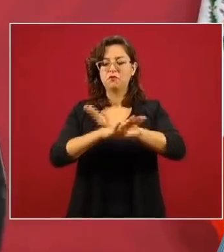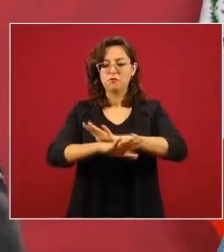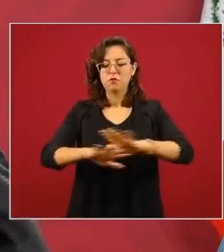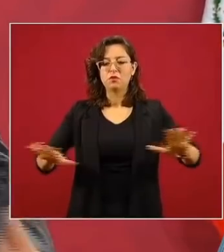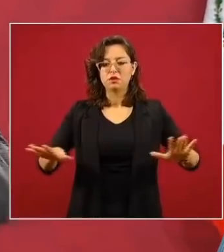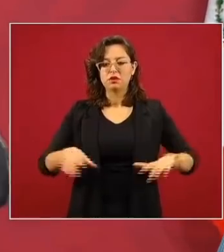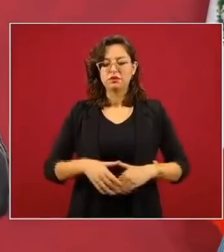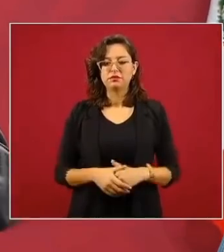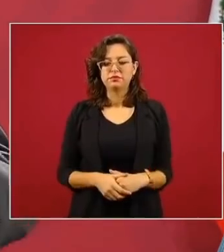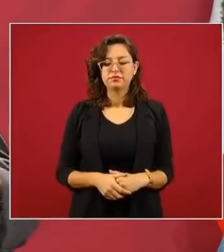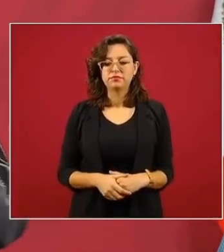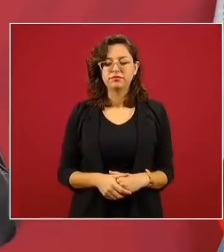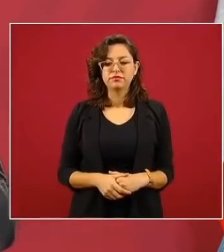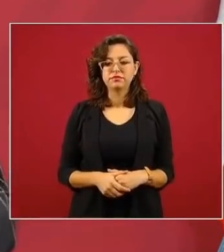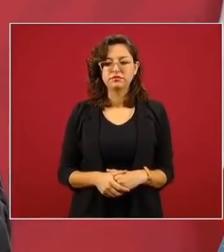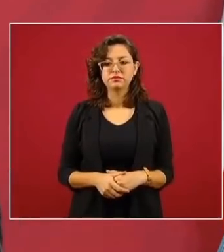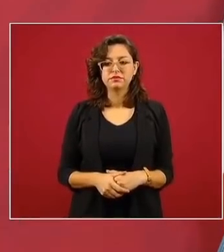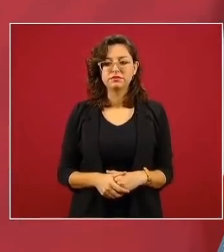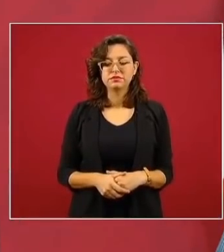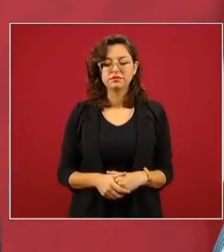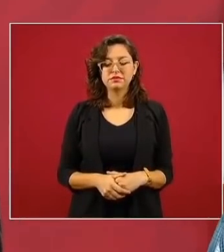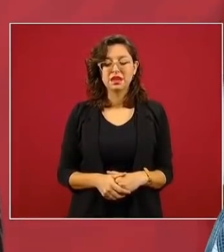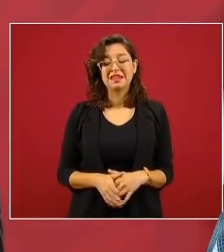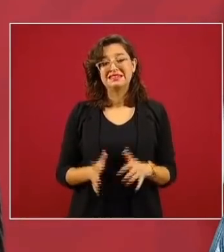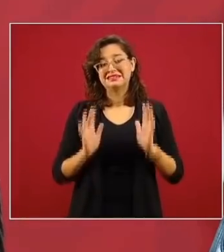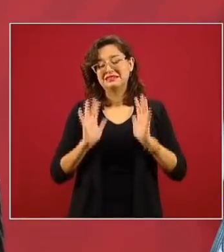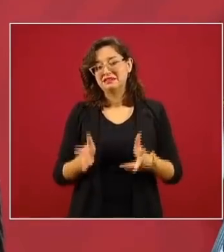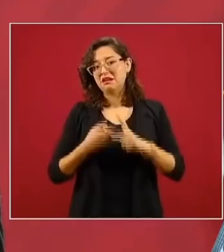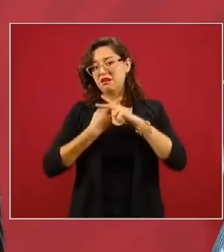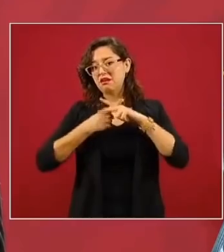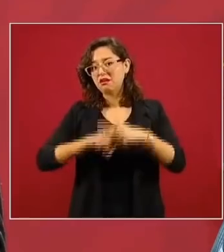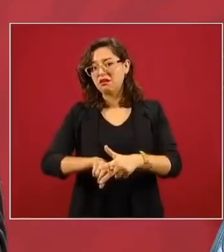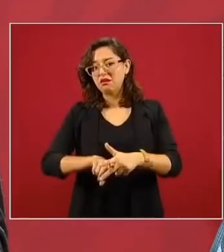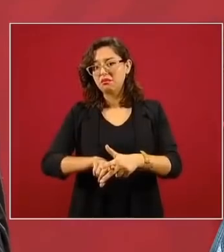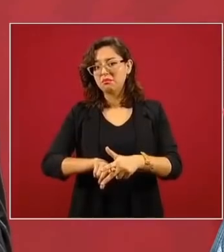se está preparando un primer paquete de